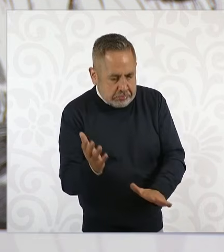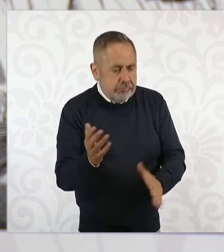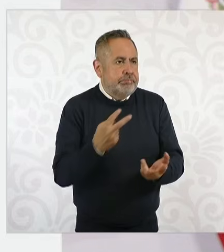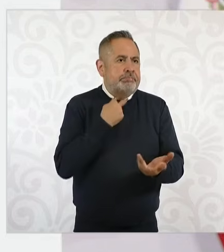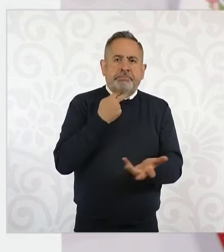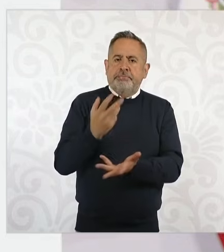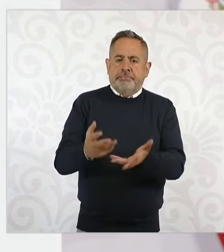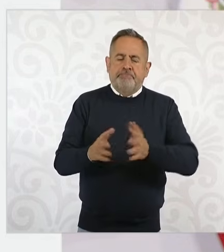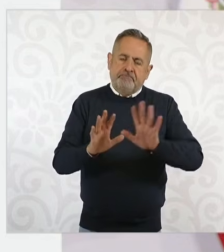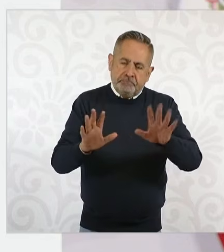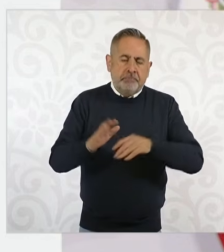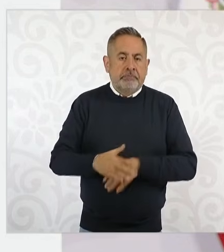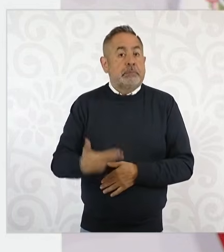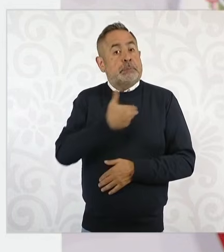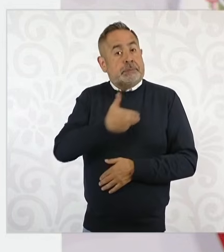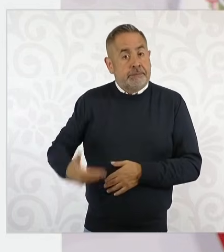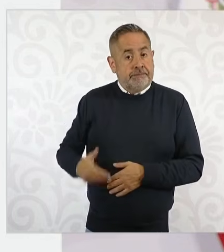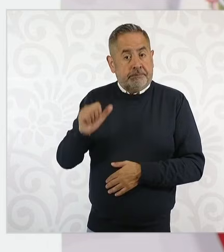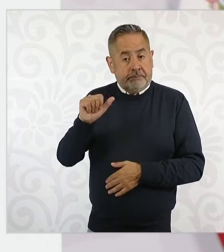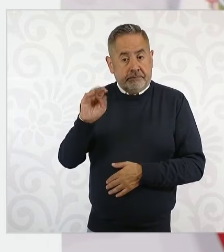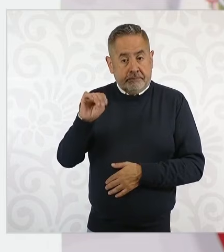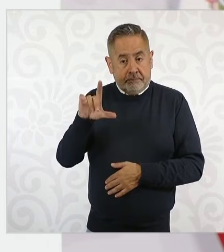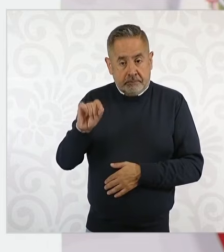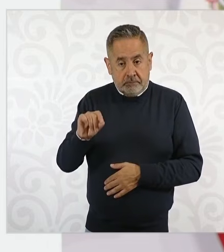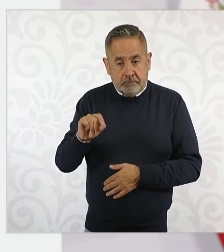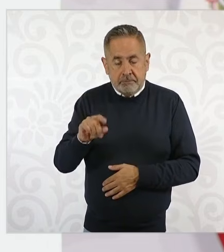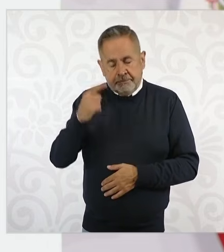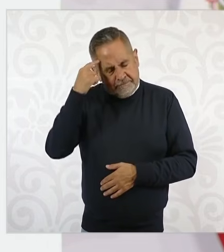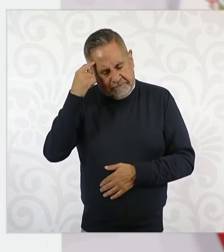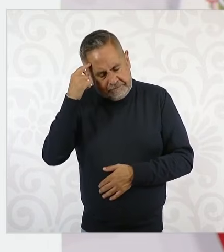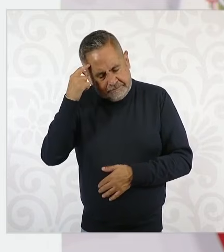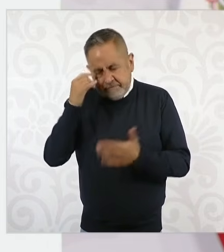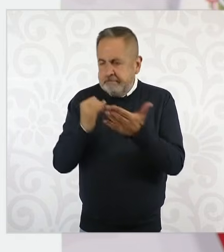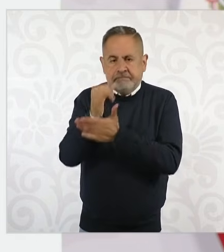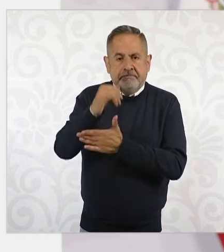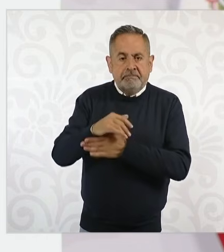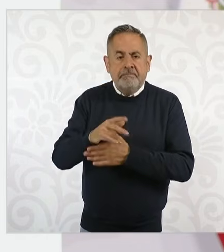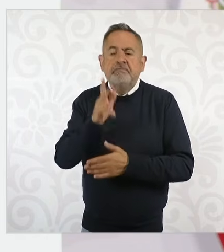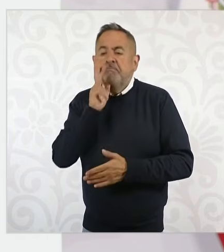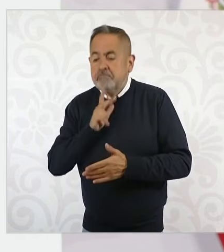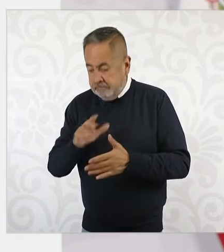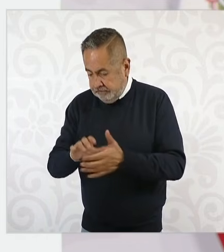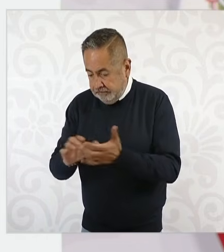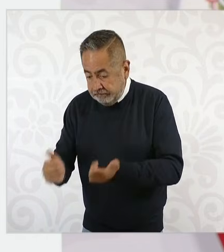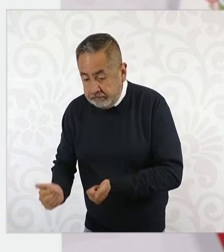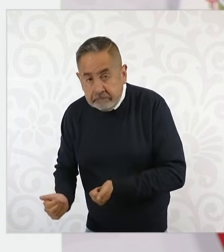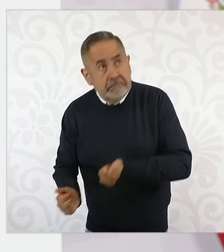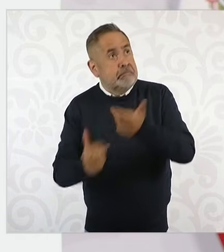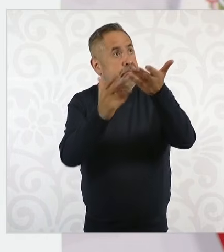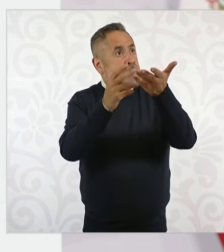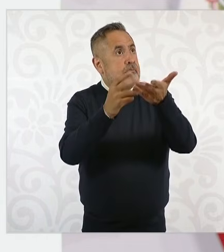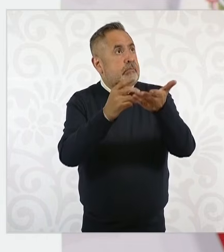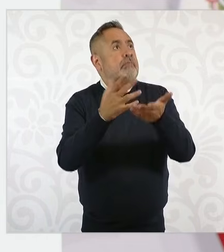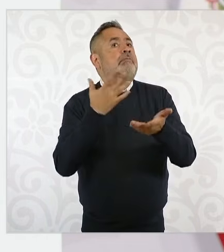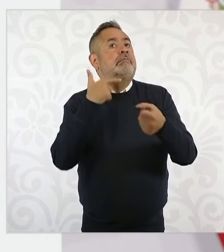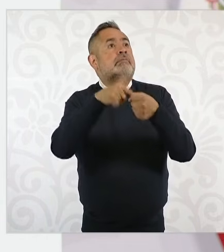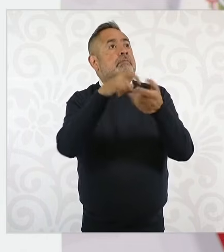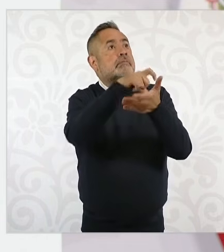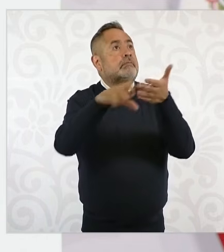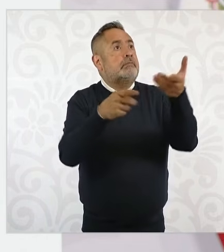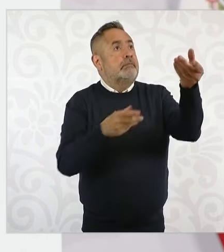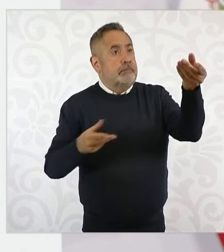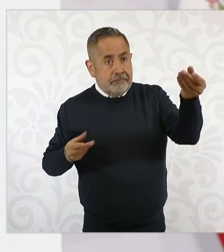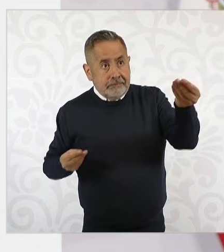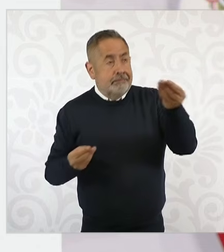Cuando llega el presidente López Obrador, dice, en vez de estar exportando petróleo e importando gasolinas, pues vamos a hacer una